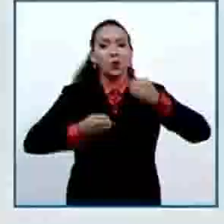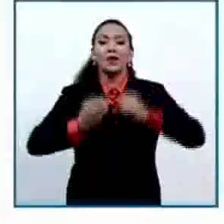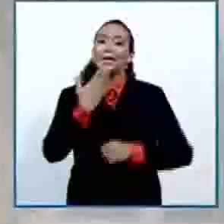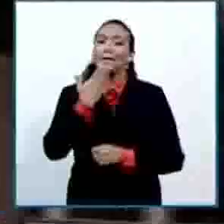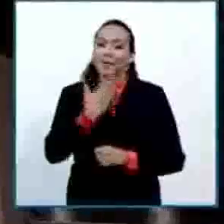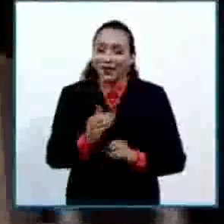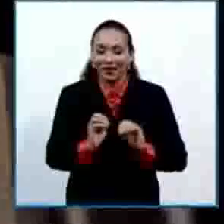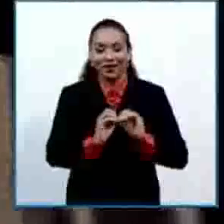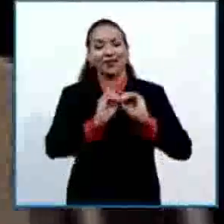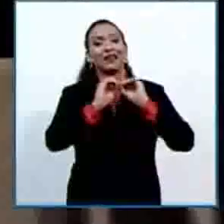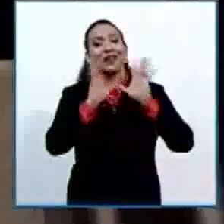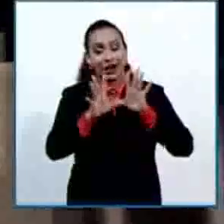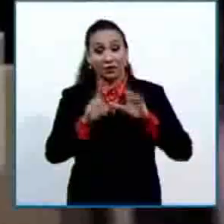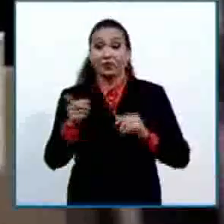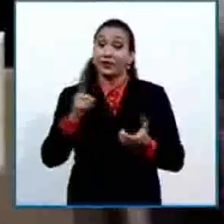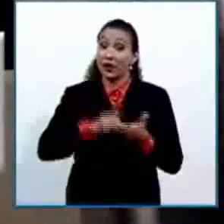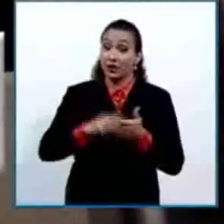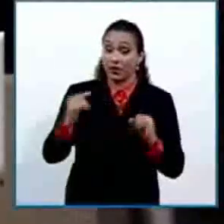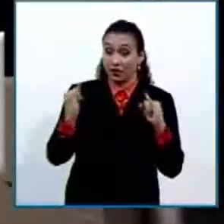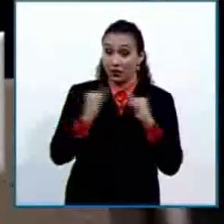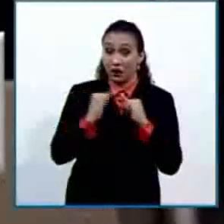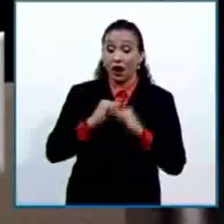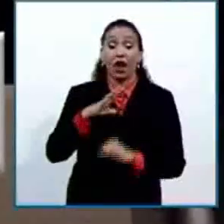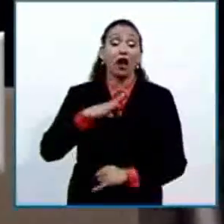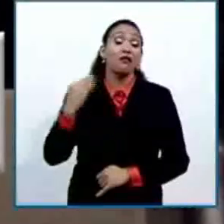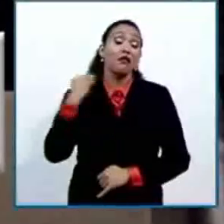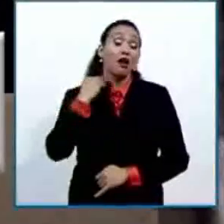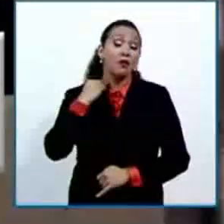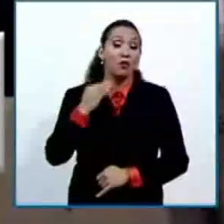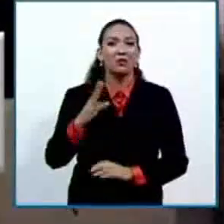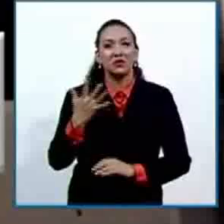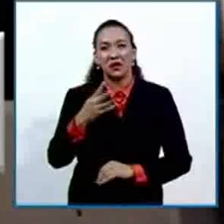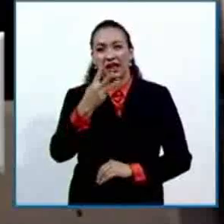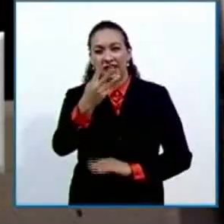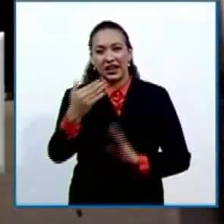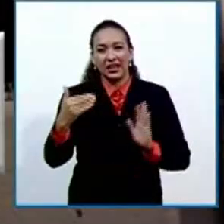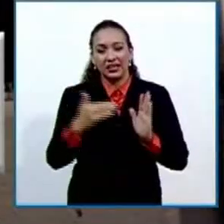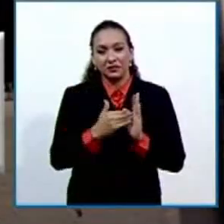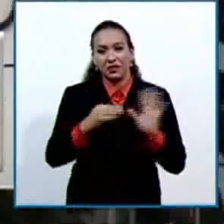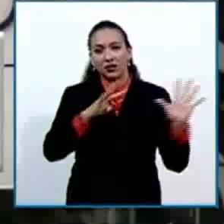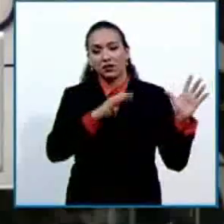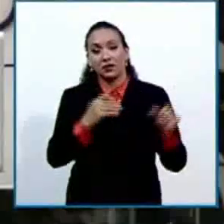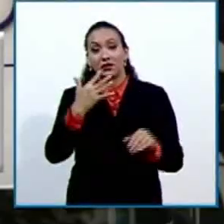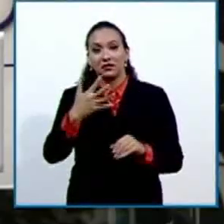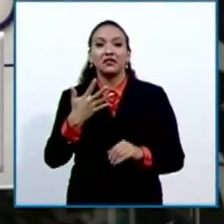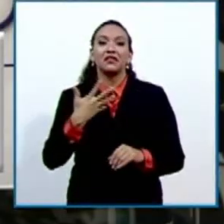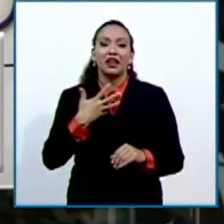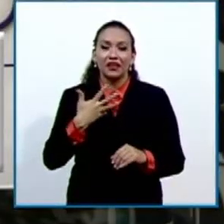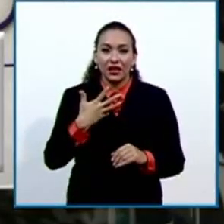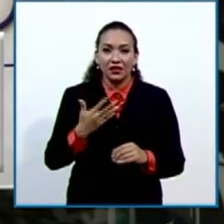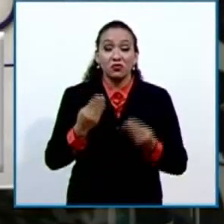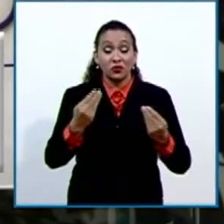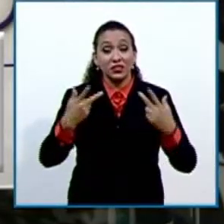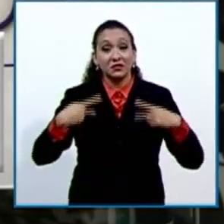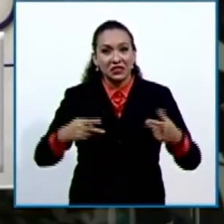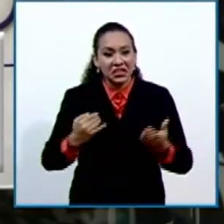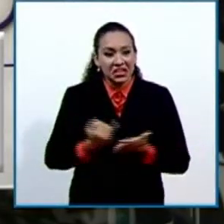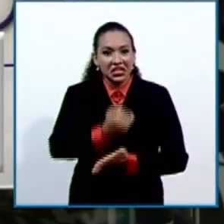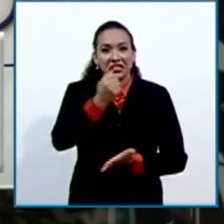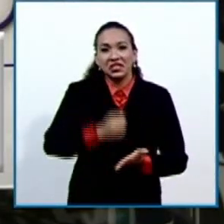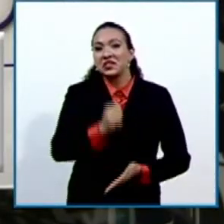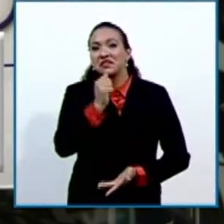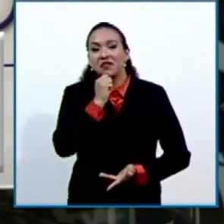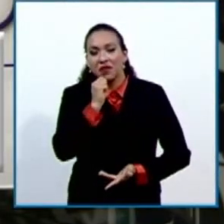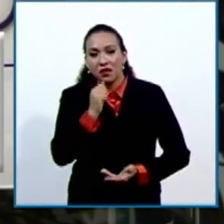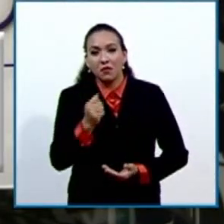que representan las y los defensores públicos, 3.905, llevan más de 2 años sin una sentencia definitiva. La